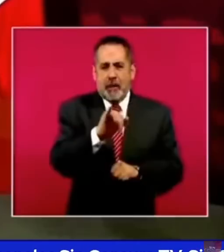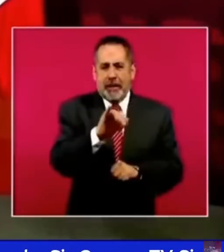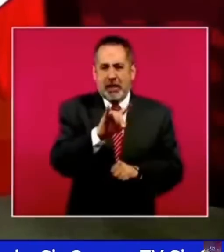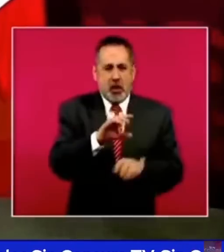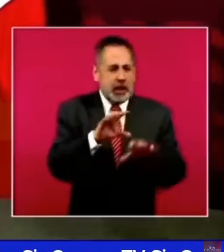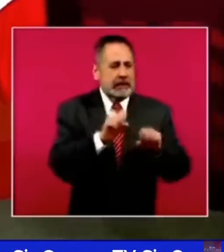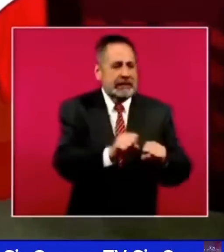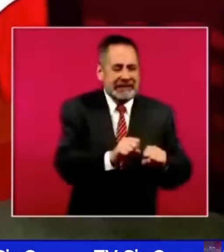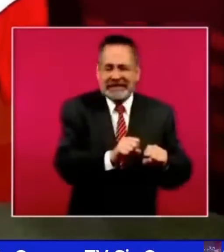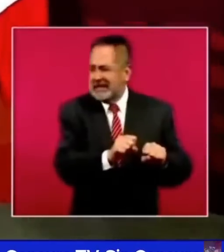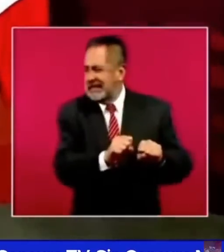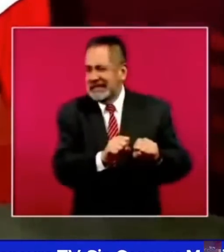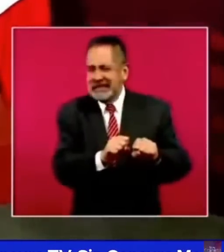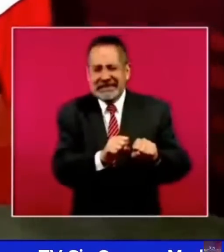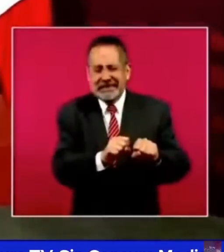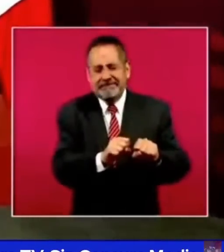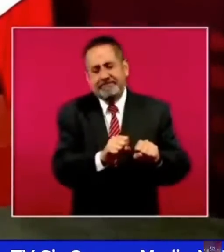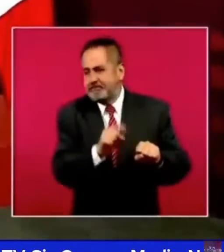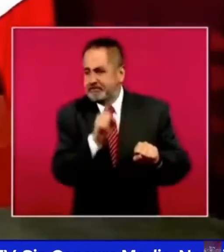Ovidio.